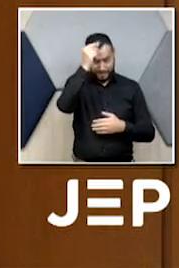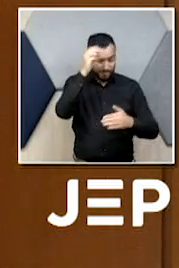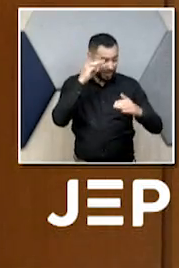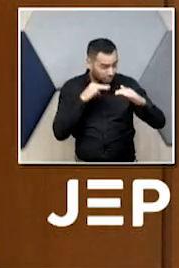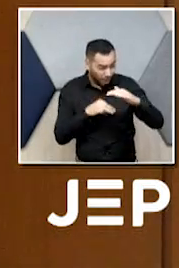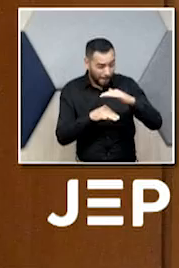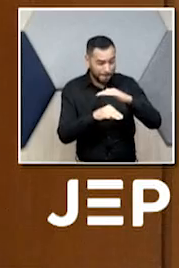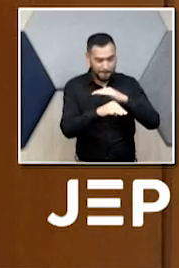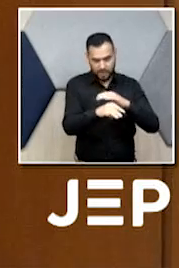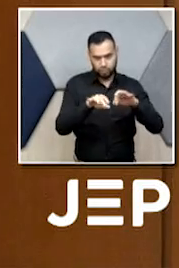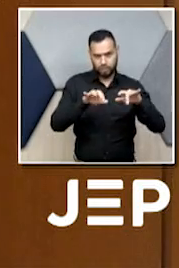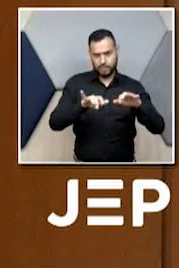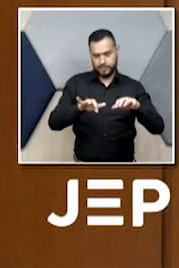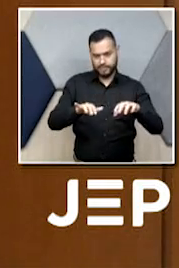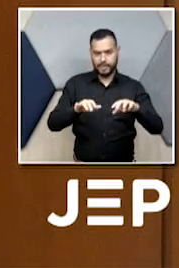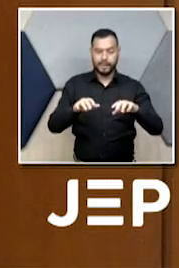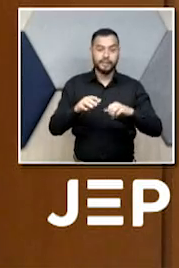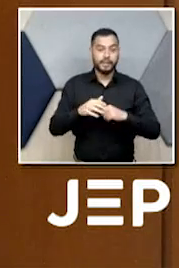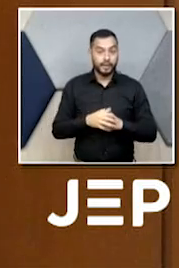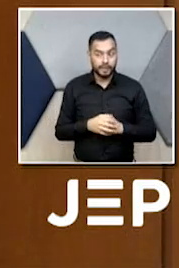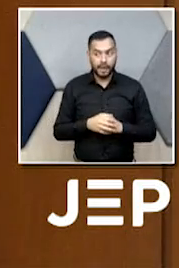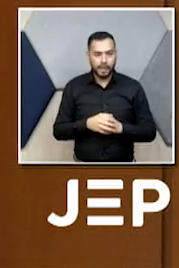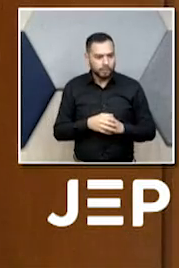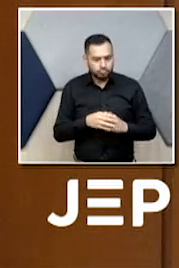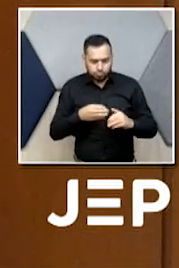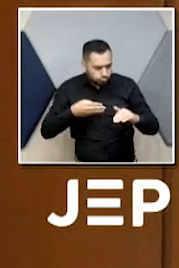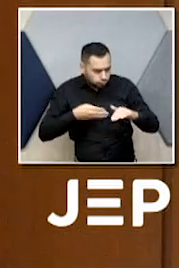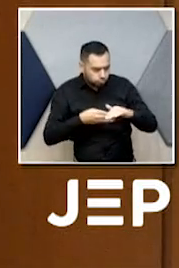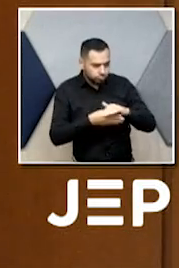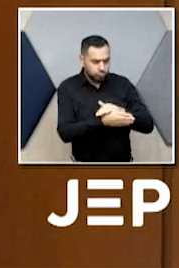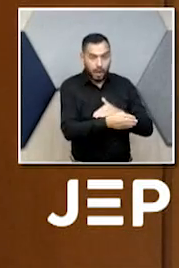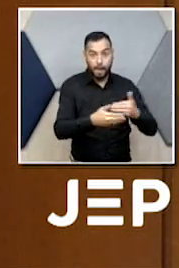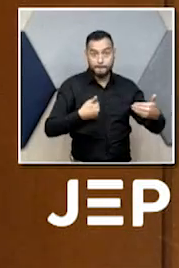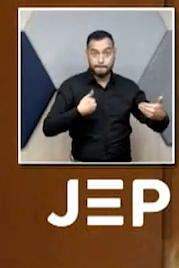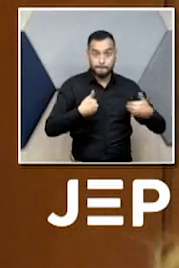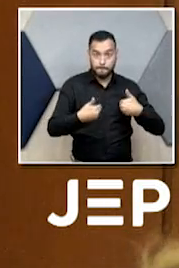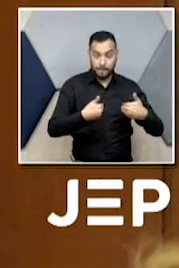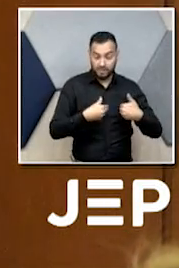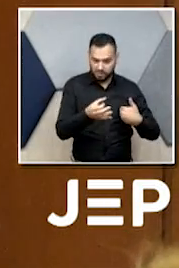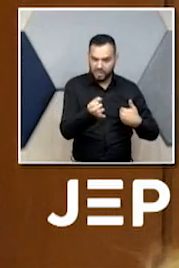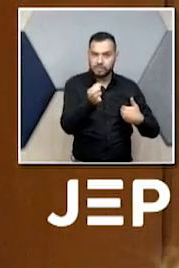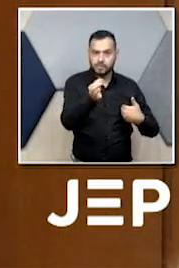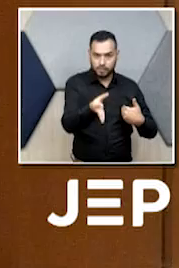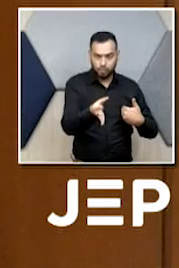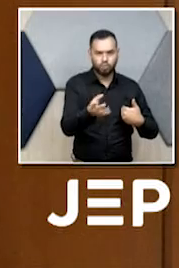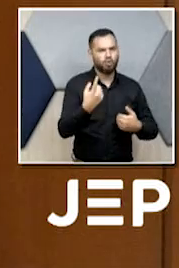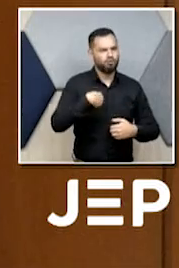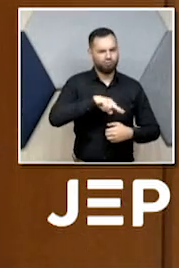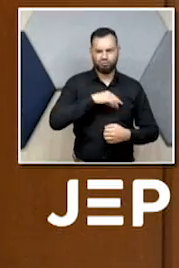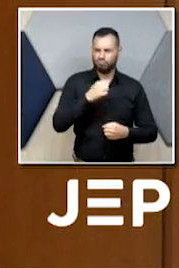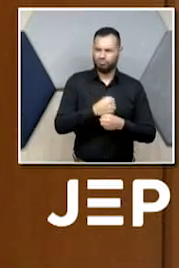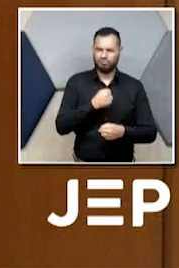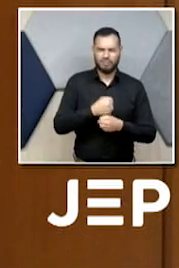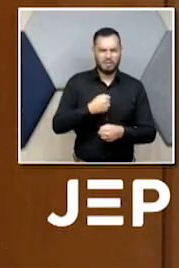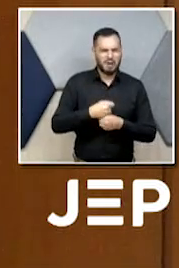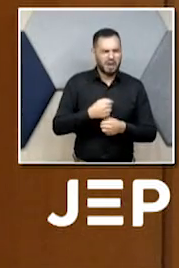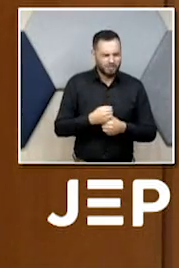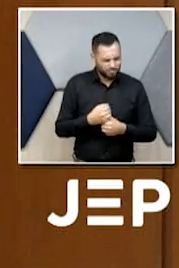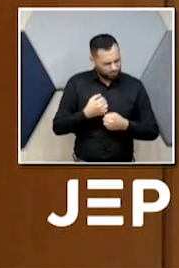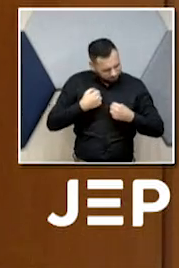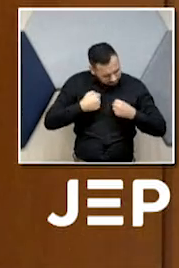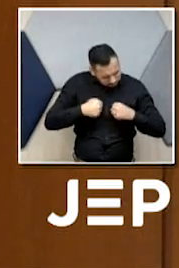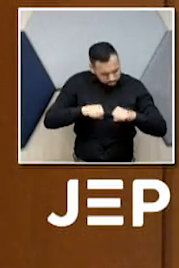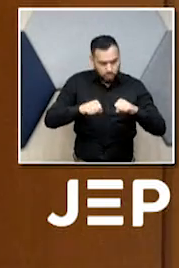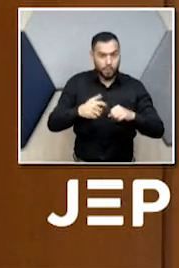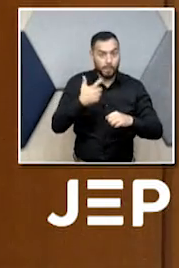que garantiza el acceso a víctimas, vamos a estar trabajando de manera intensa, porque es una parte fundamental